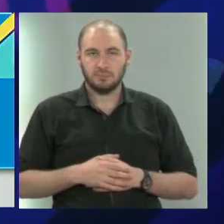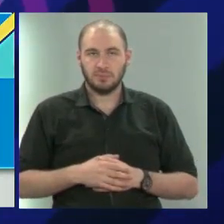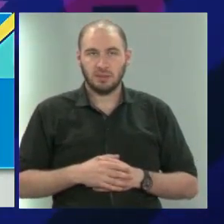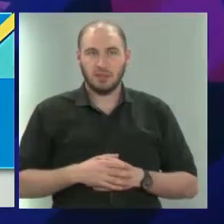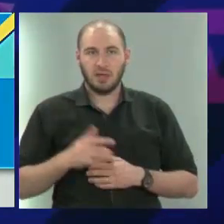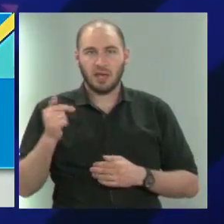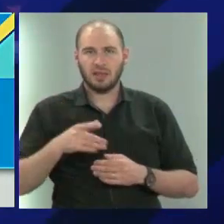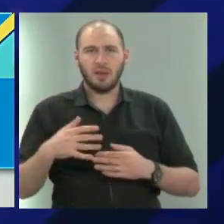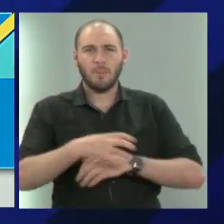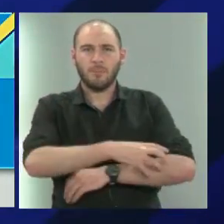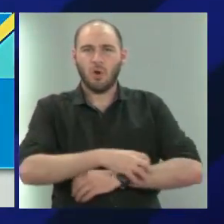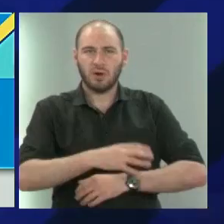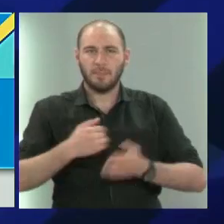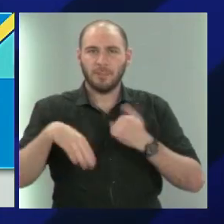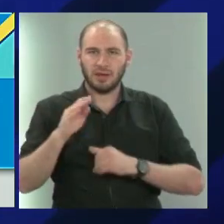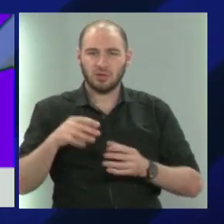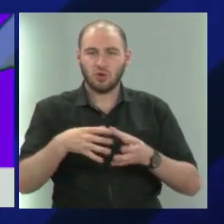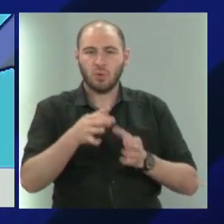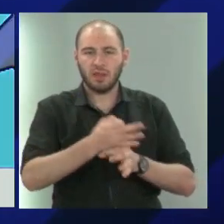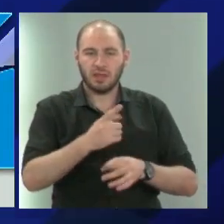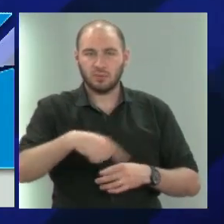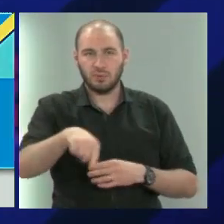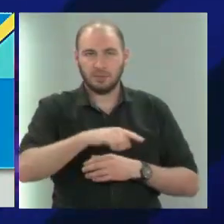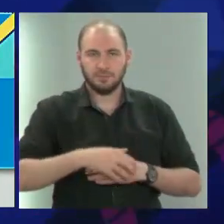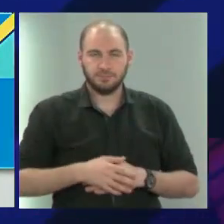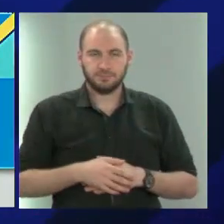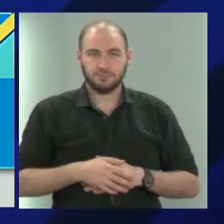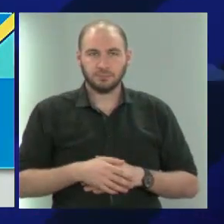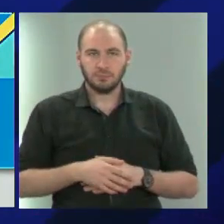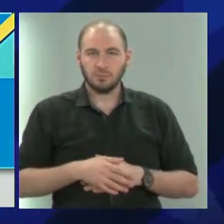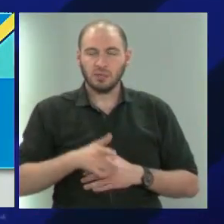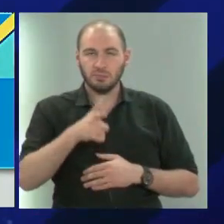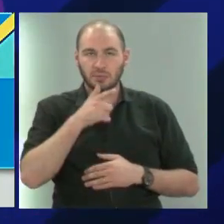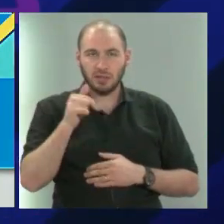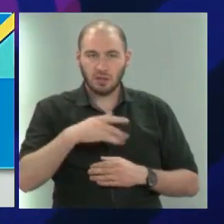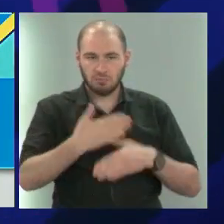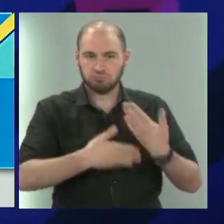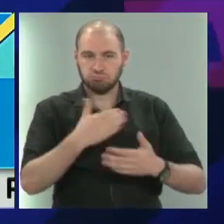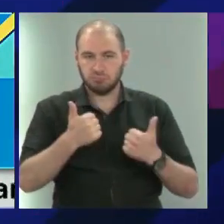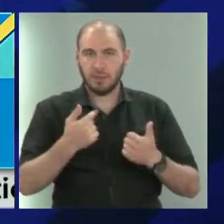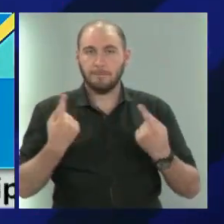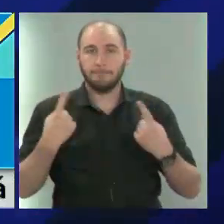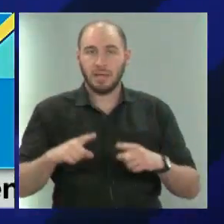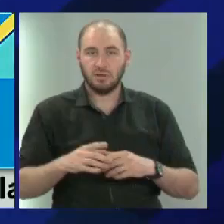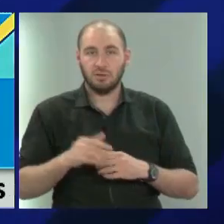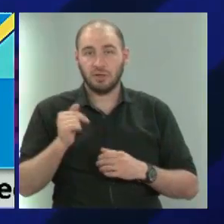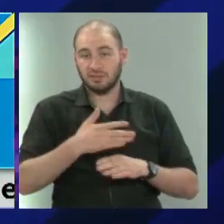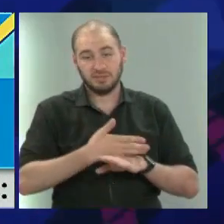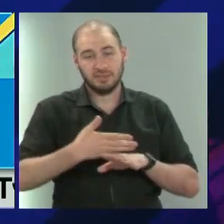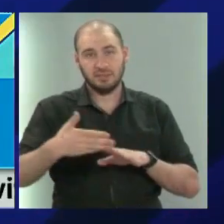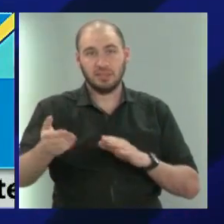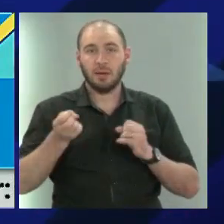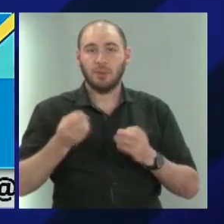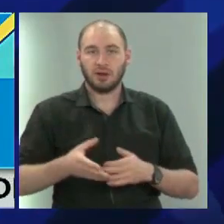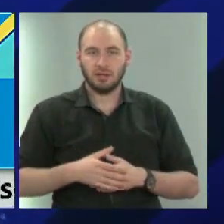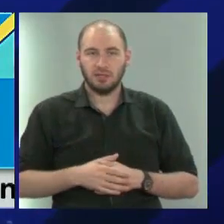mayor vulnerabilidad de la comunidad escolar. Me parece que funcionó bien, pero eso tenía que continuar porque